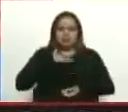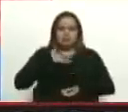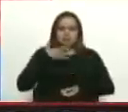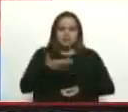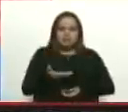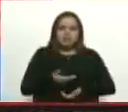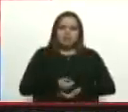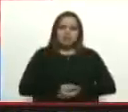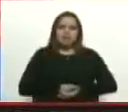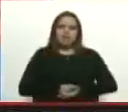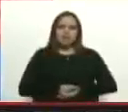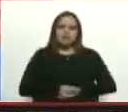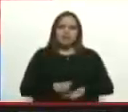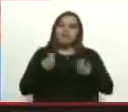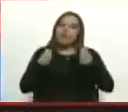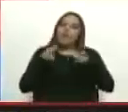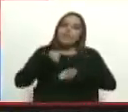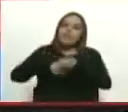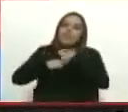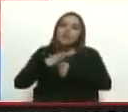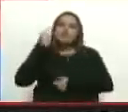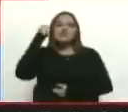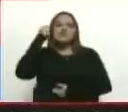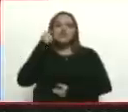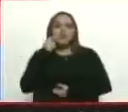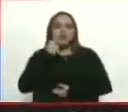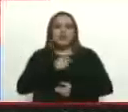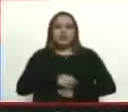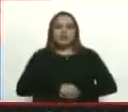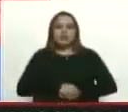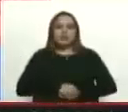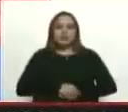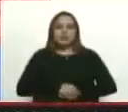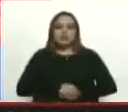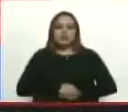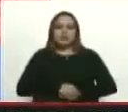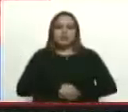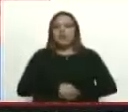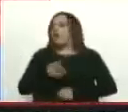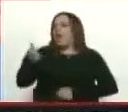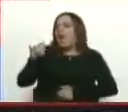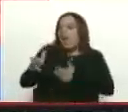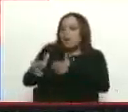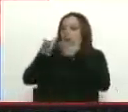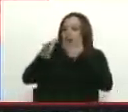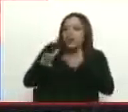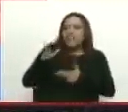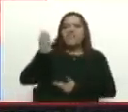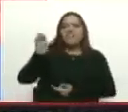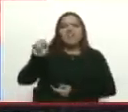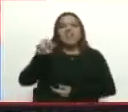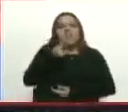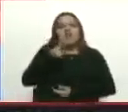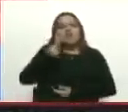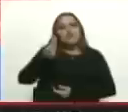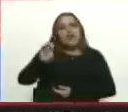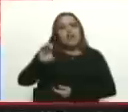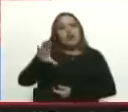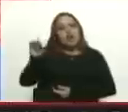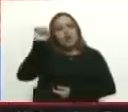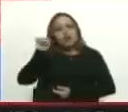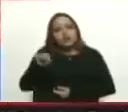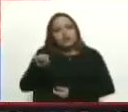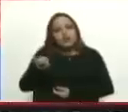O cómo nos vendieron a Sucre, ¿dónde? Muerto en Berruecos. El que se parezca a Sucre termina muerto en